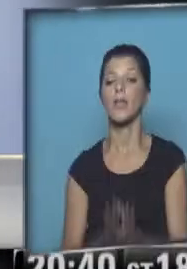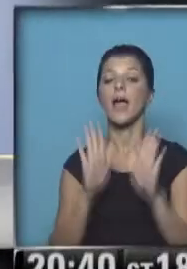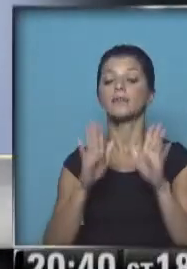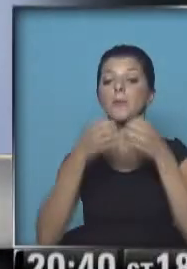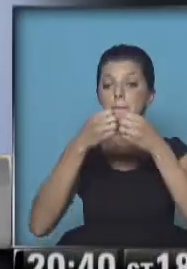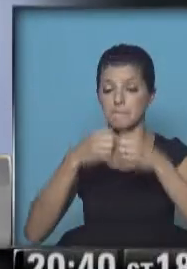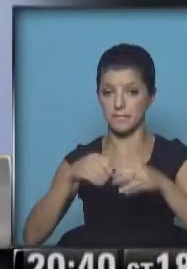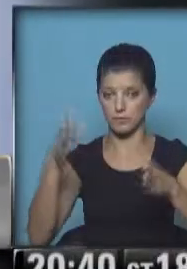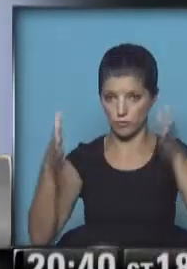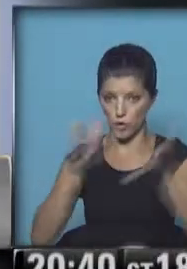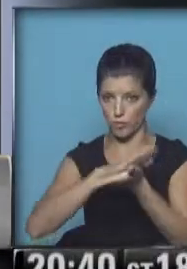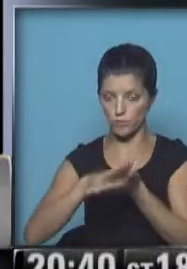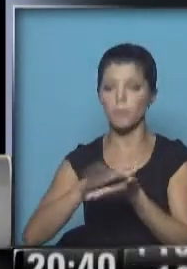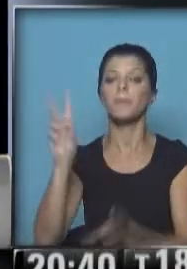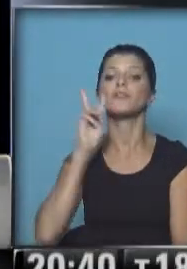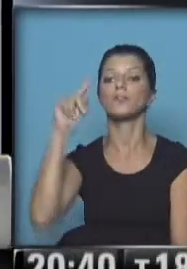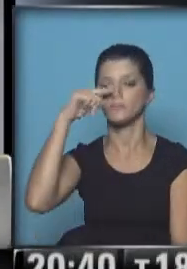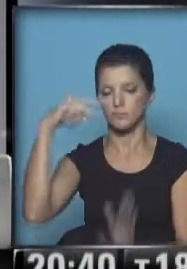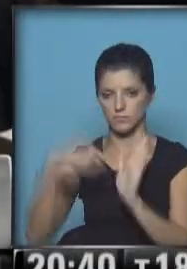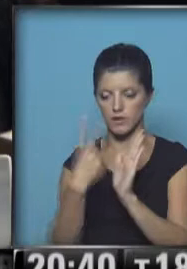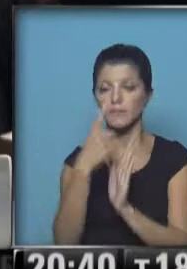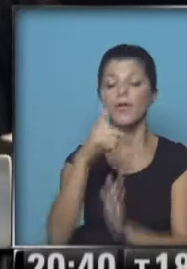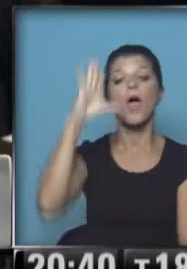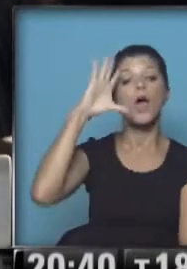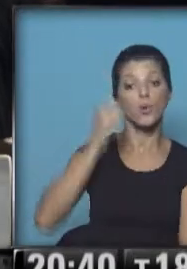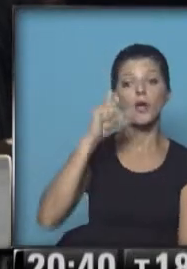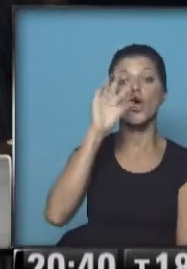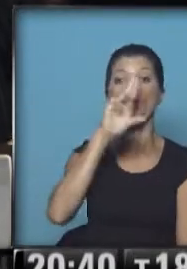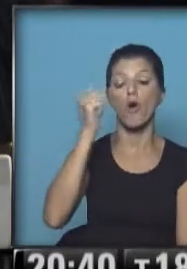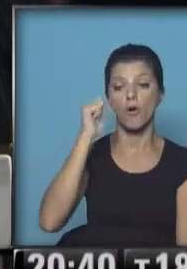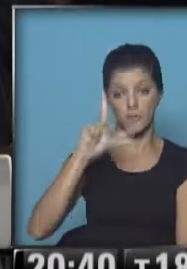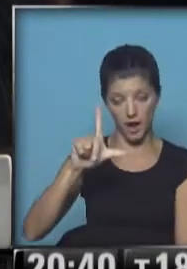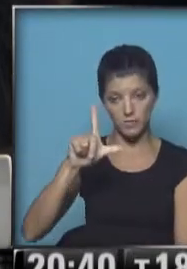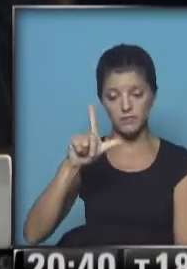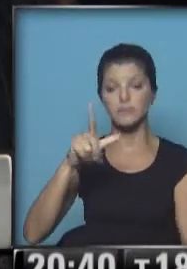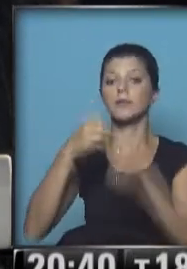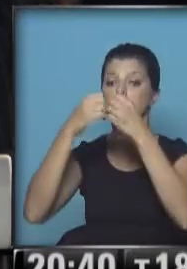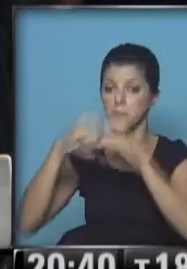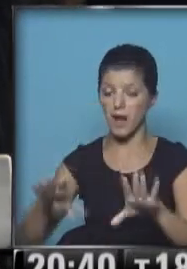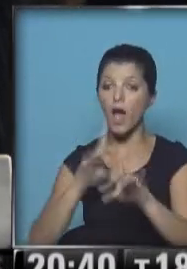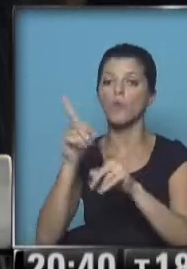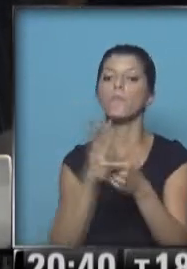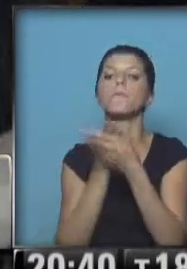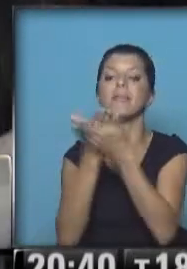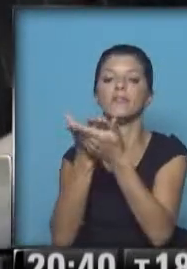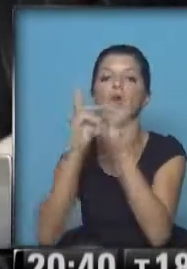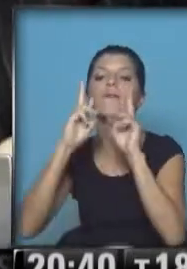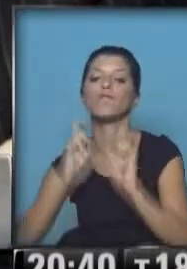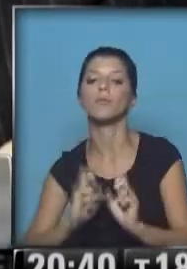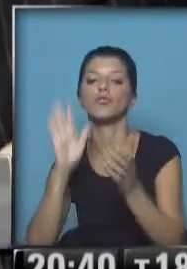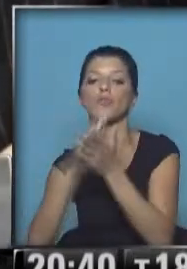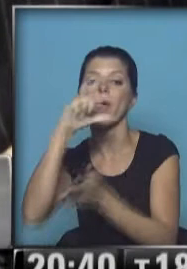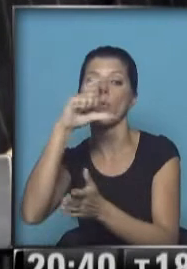comenzamos este nuevo bloque de Visión 7 Central. El juez Rodolfo Canicova Corral prepara exhortos con un pedido de información sobre